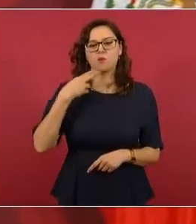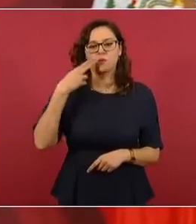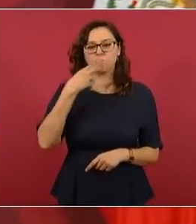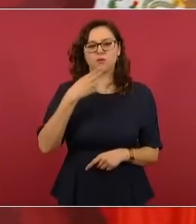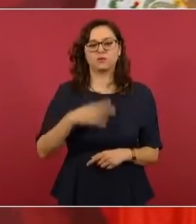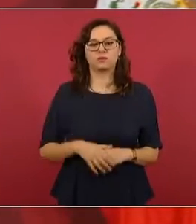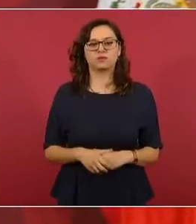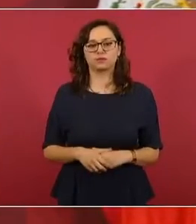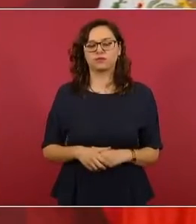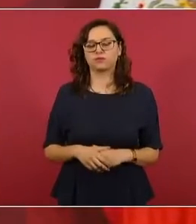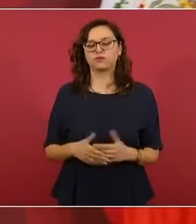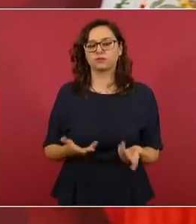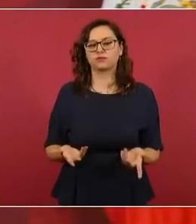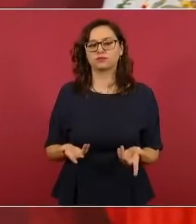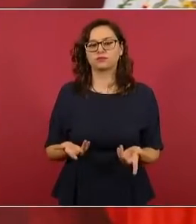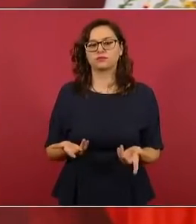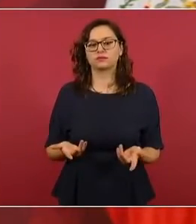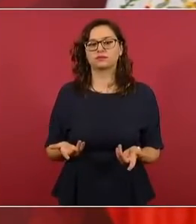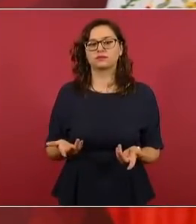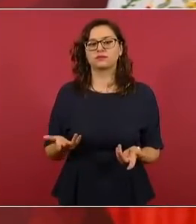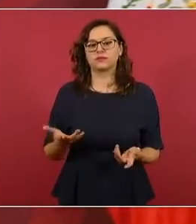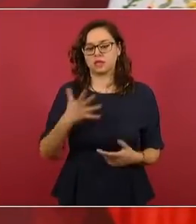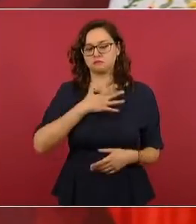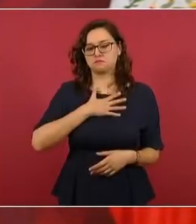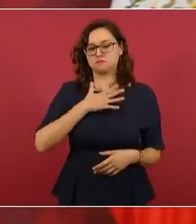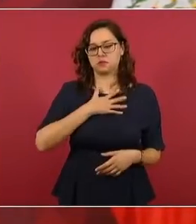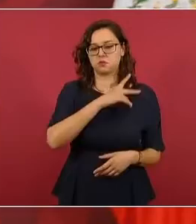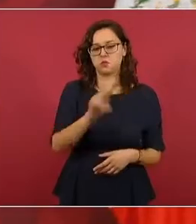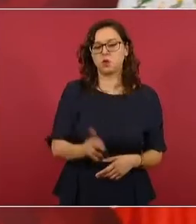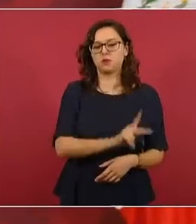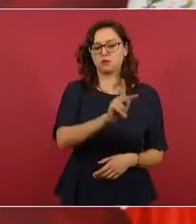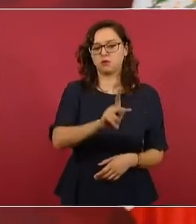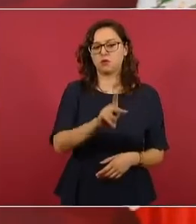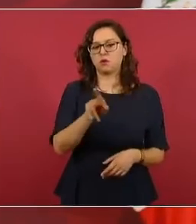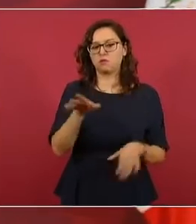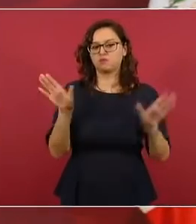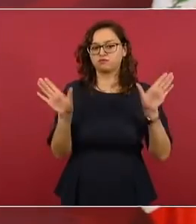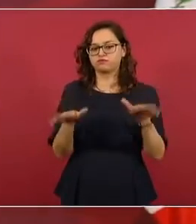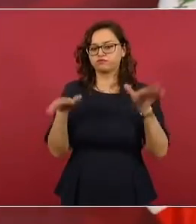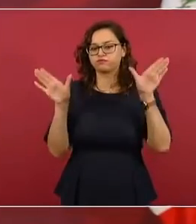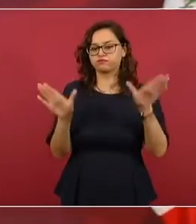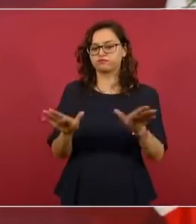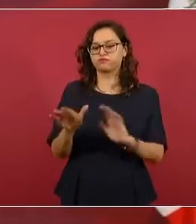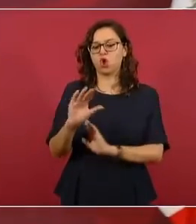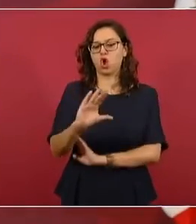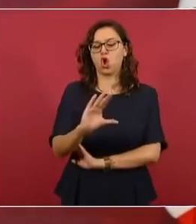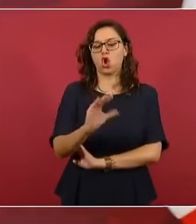de sopilote, ya se le llama chombo, porque viene del maya,